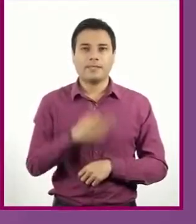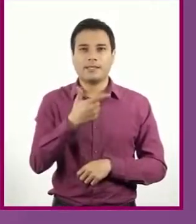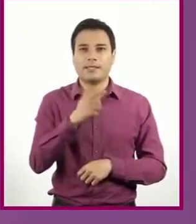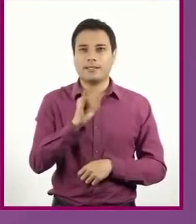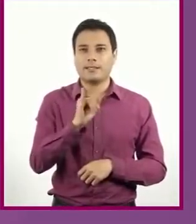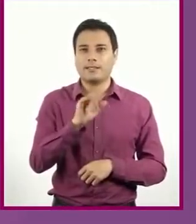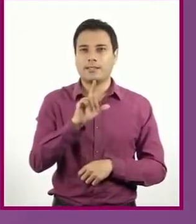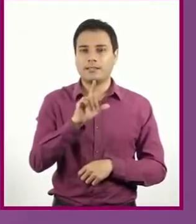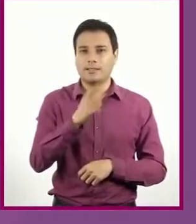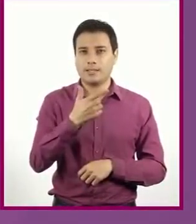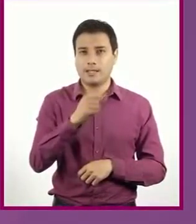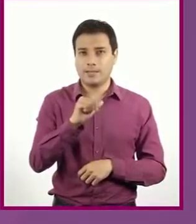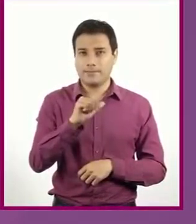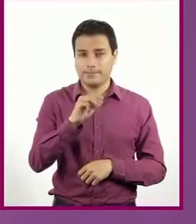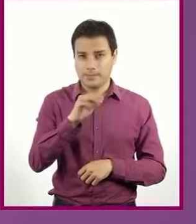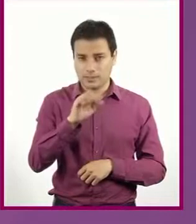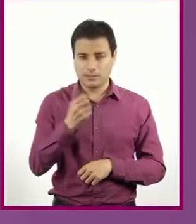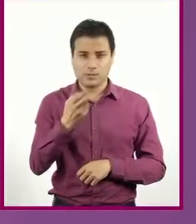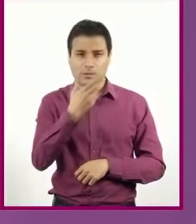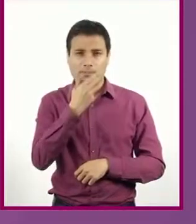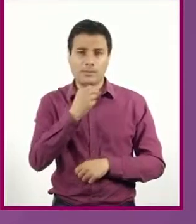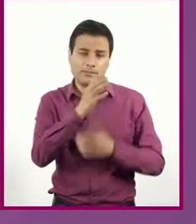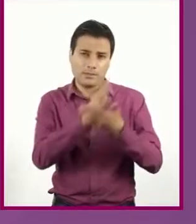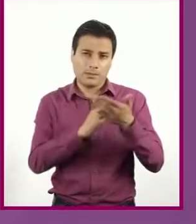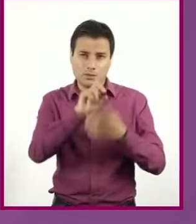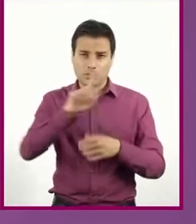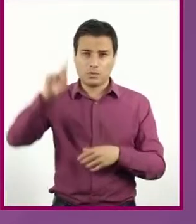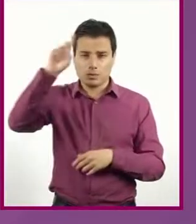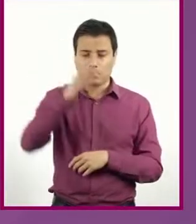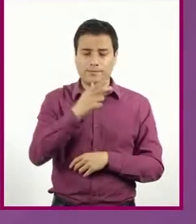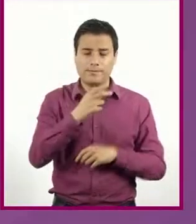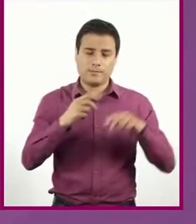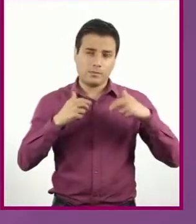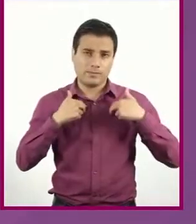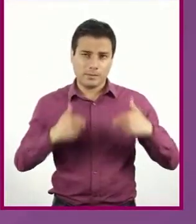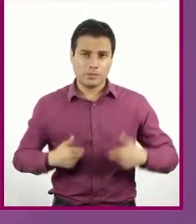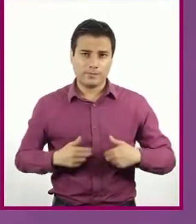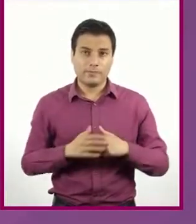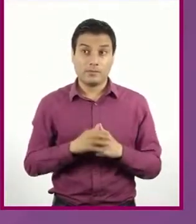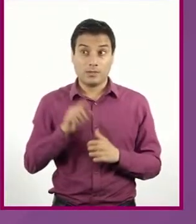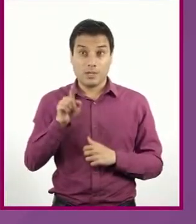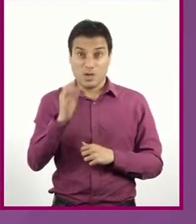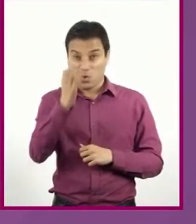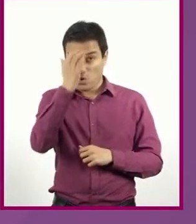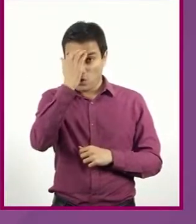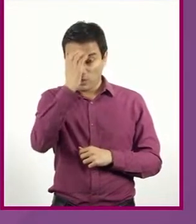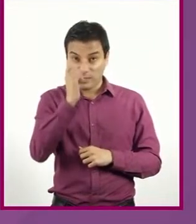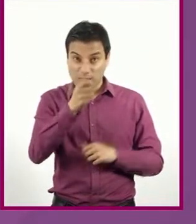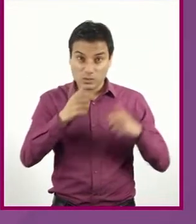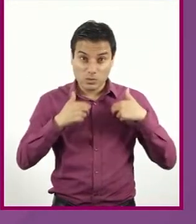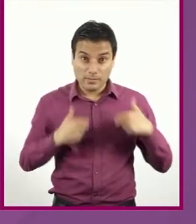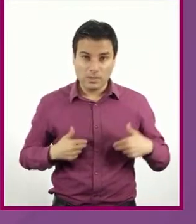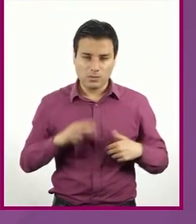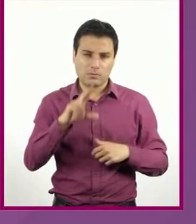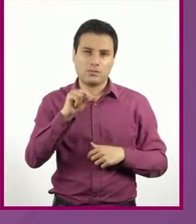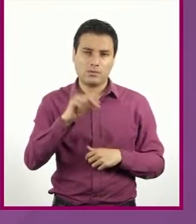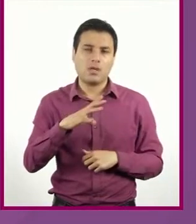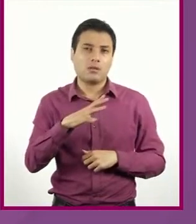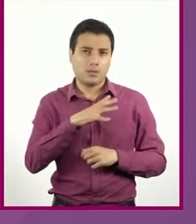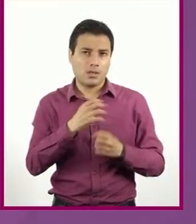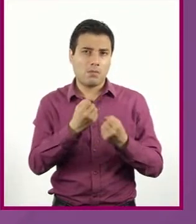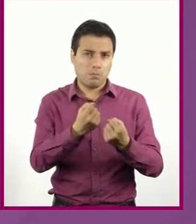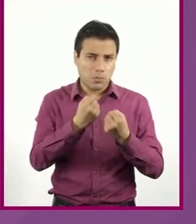dios. Parecía humano, pero no sabía qué significaba ser un humano. Tenía poder y